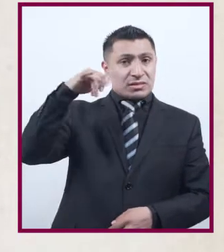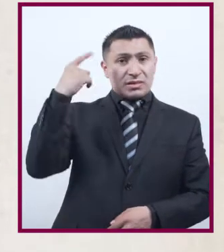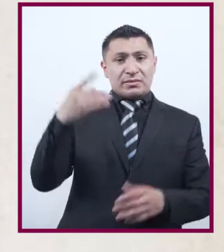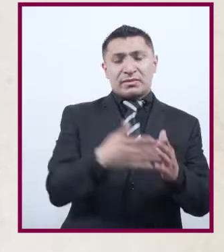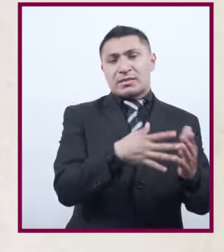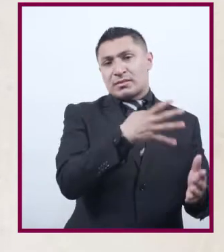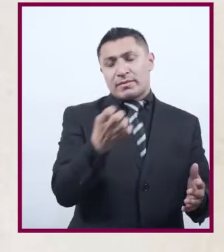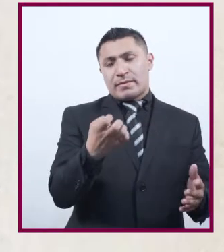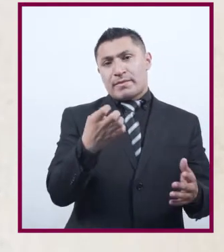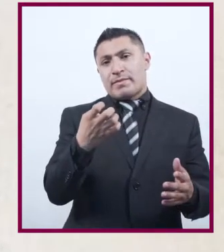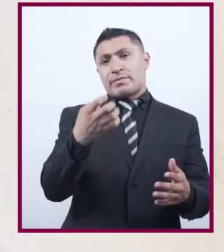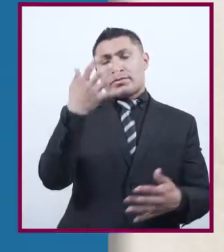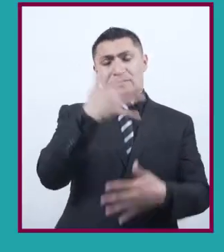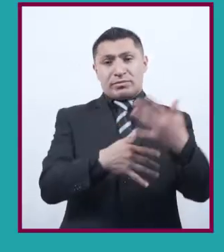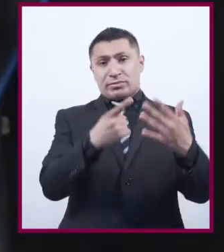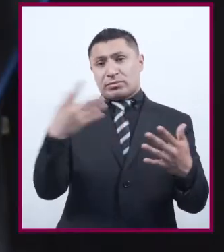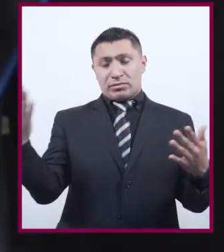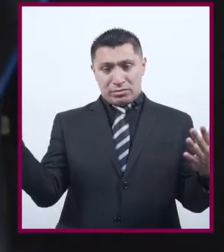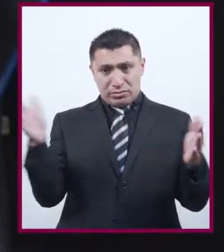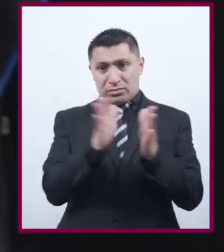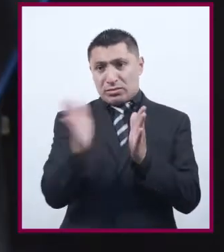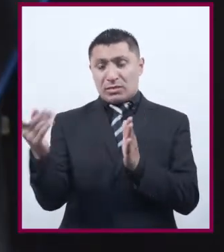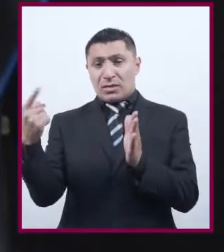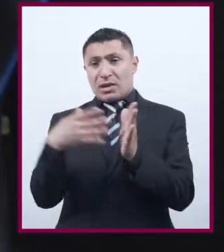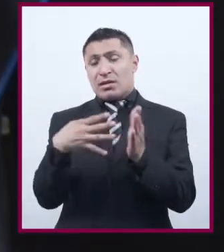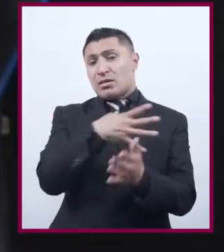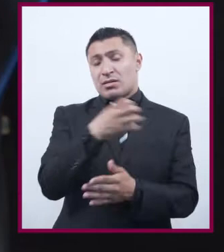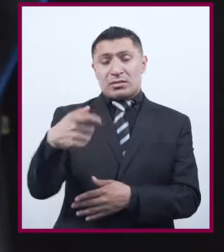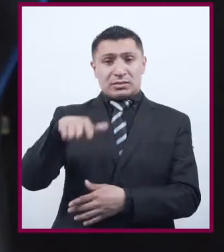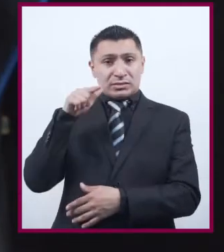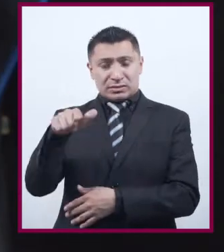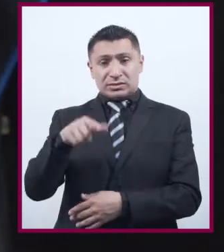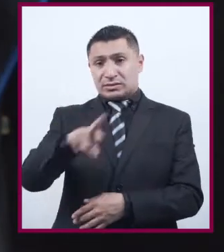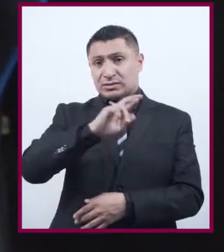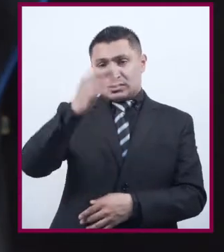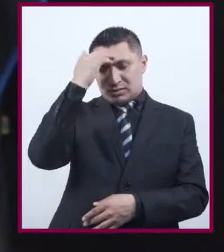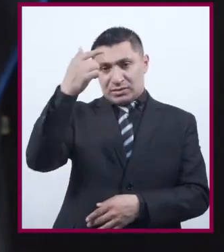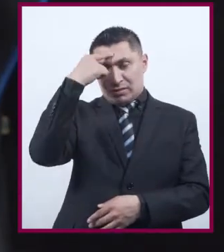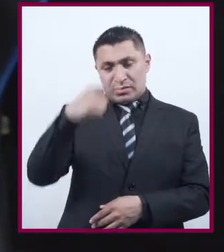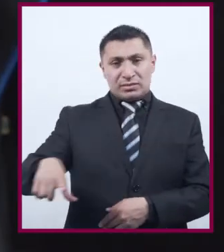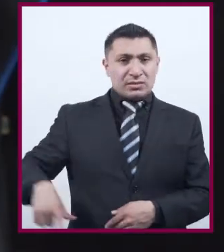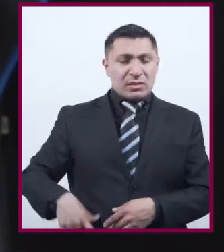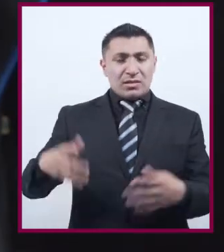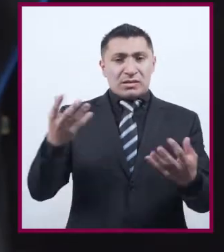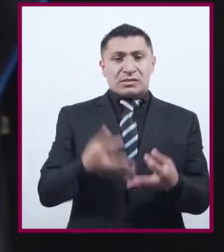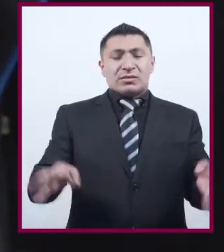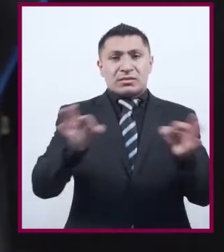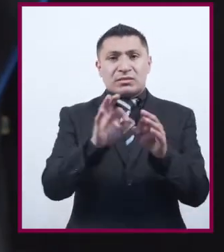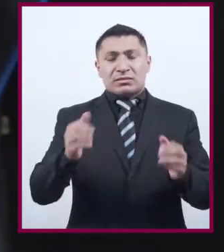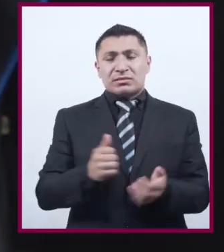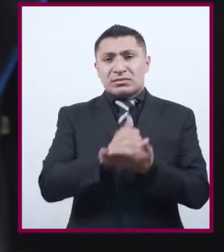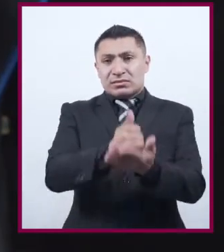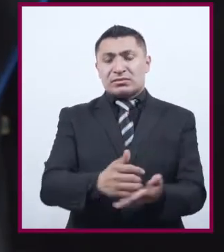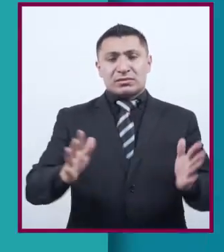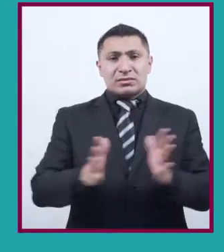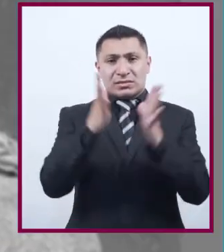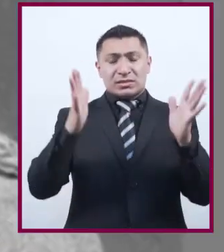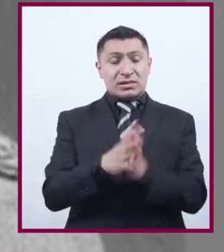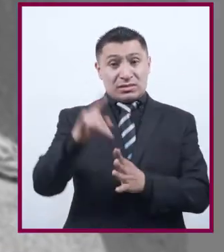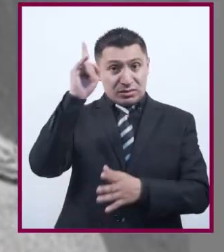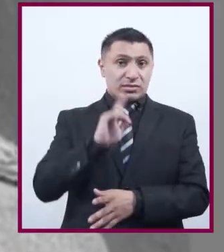a 1917. Reconociendo que para hacer patria era indispensable contar con la participación de las